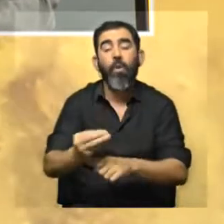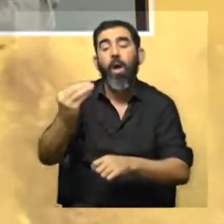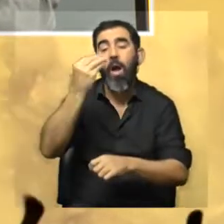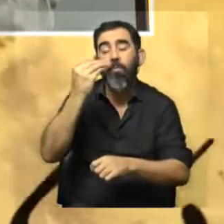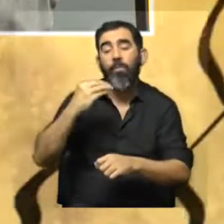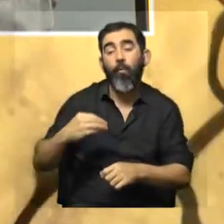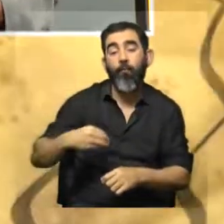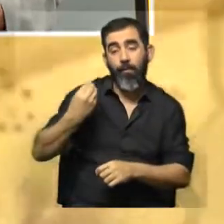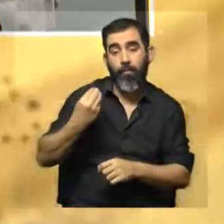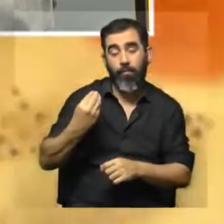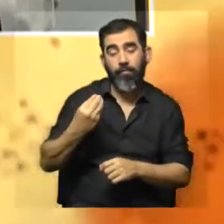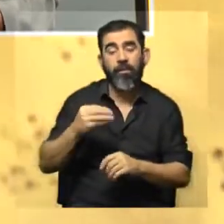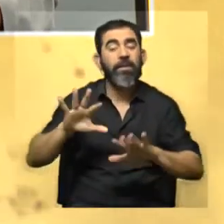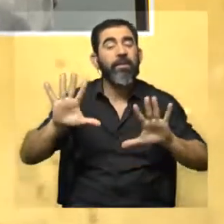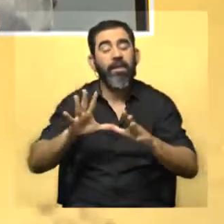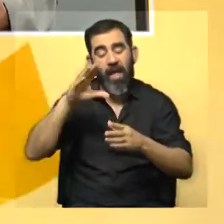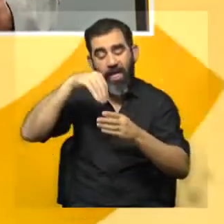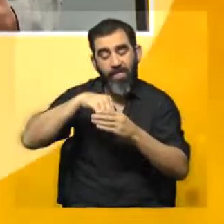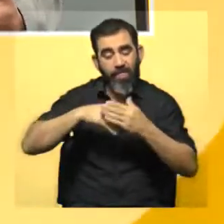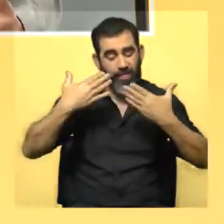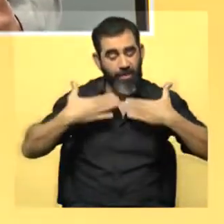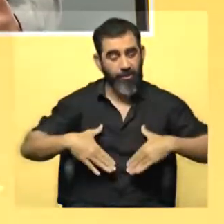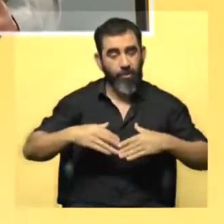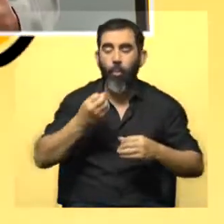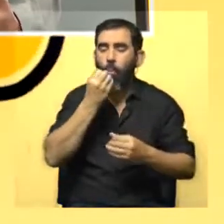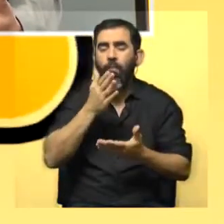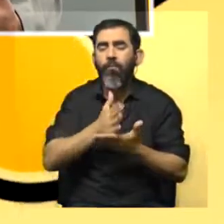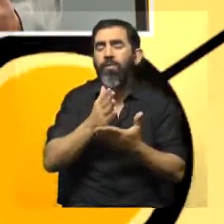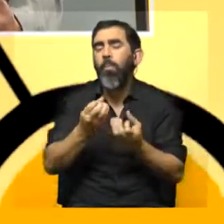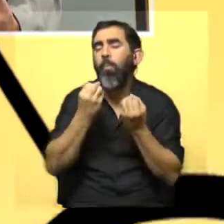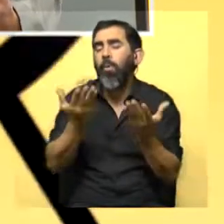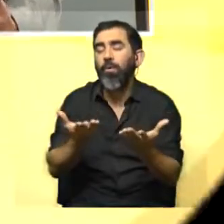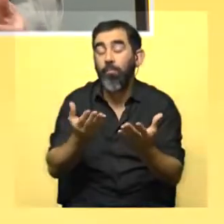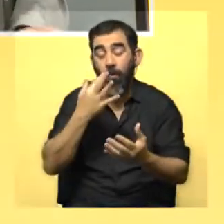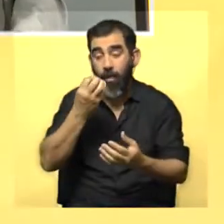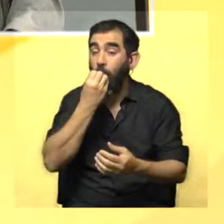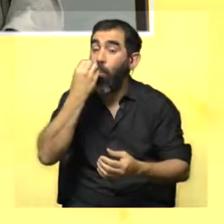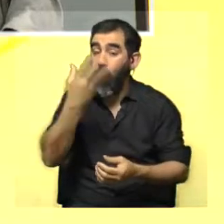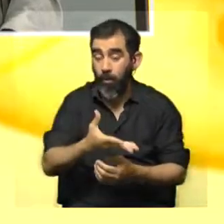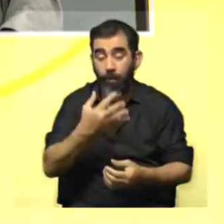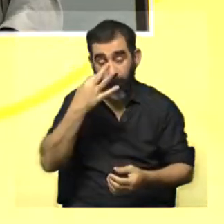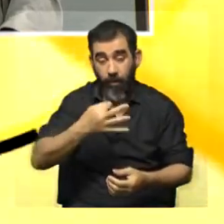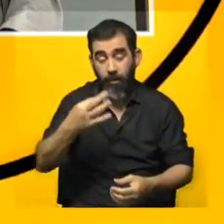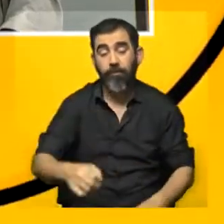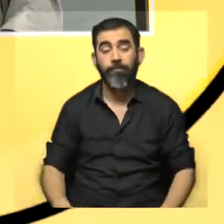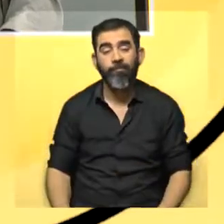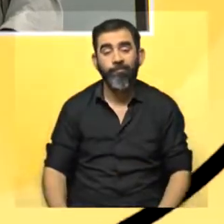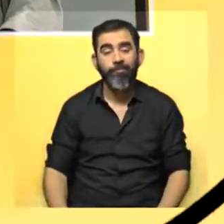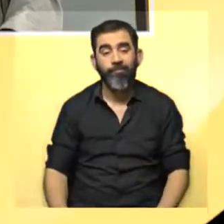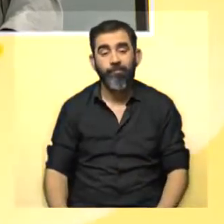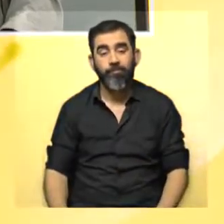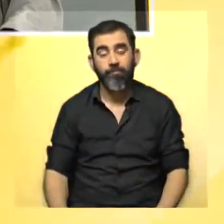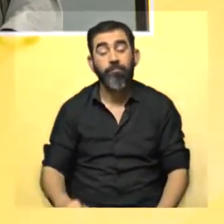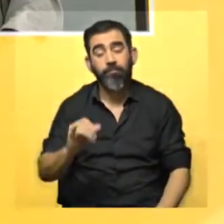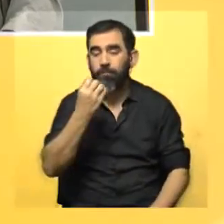vivos y qué pasa en nuestro organismo, cuáles son los efectos benéficos, porque son realmente buenos, ¿no? Sí, son realmente